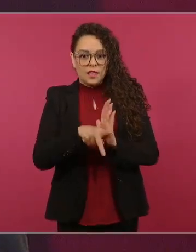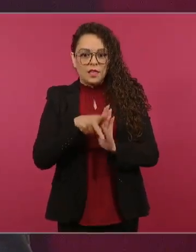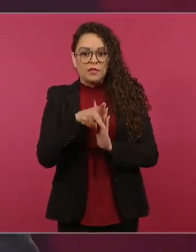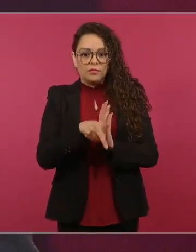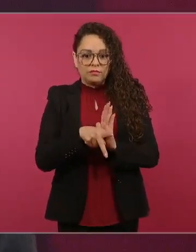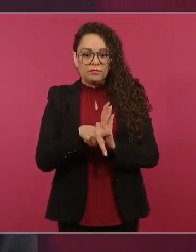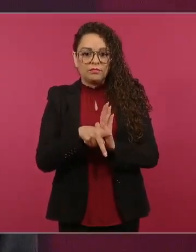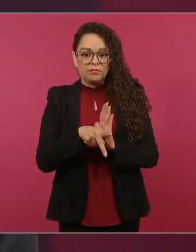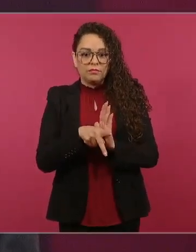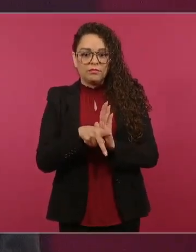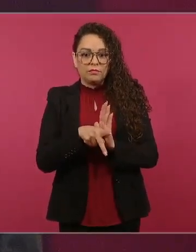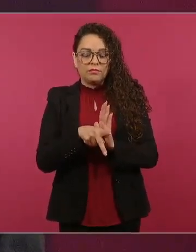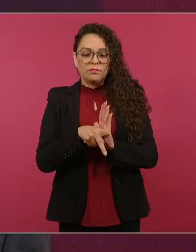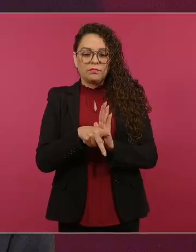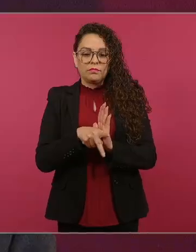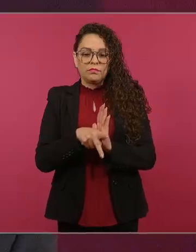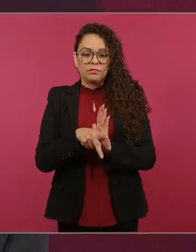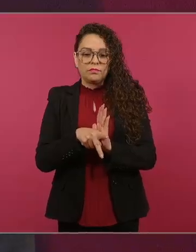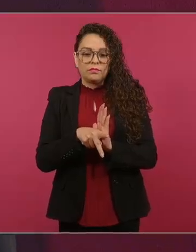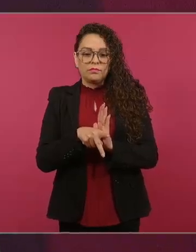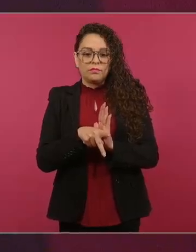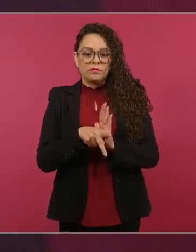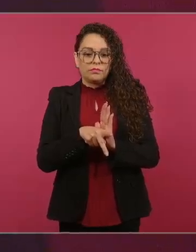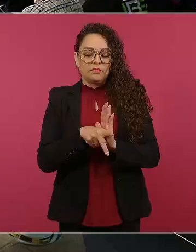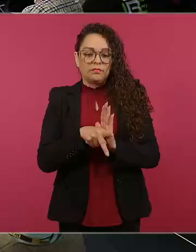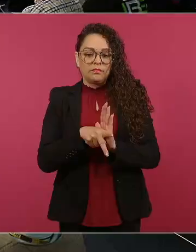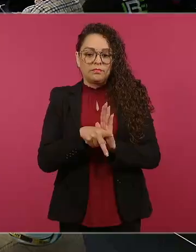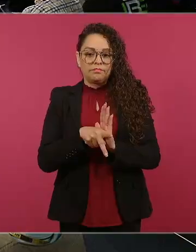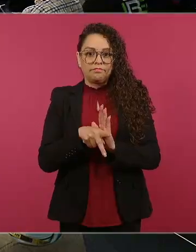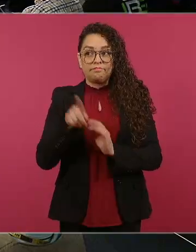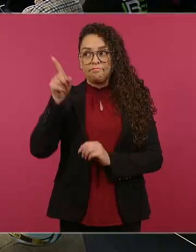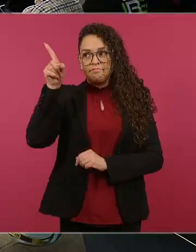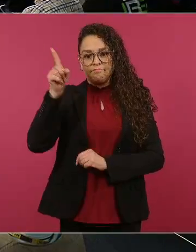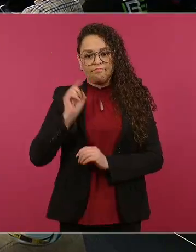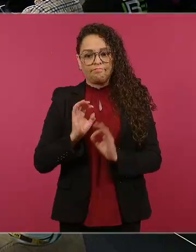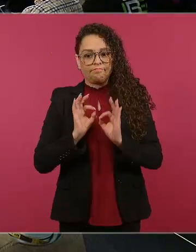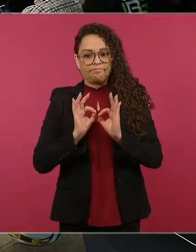Y como pues es una gente respetuosa